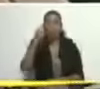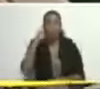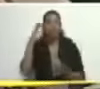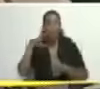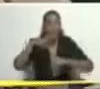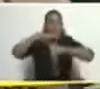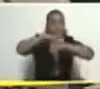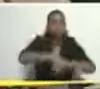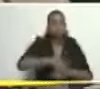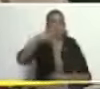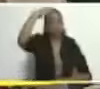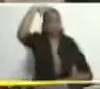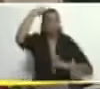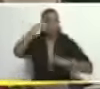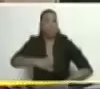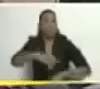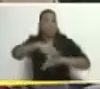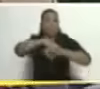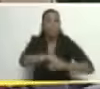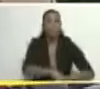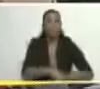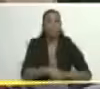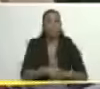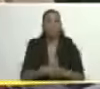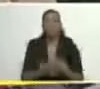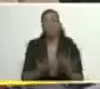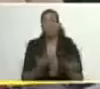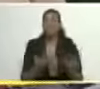Pero in any one local, which are